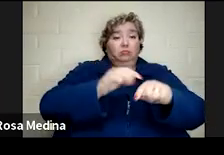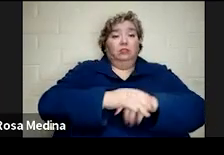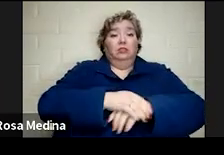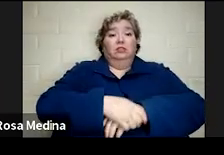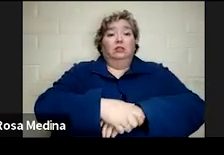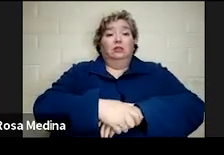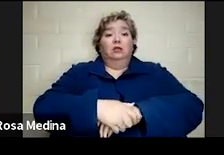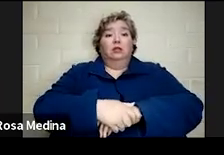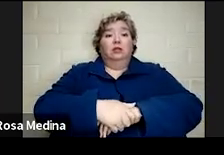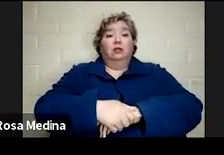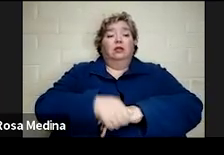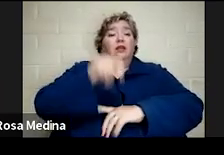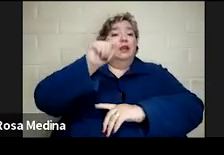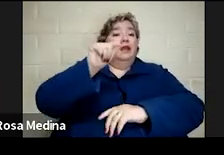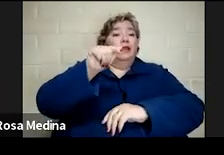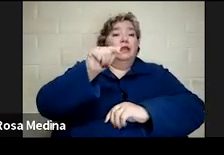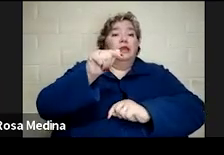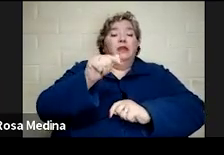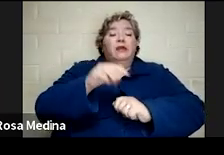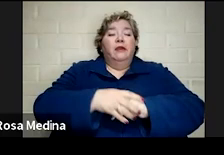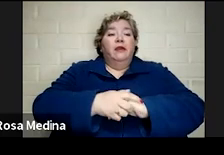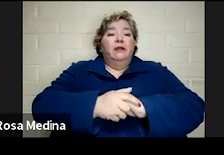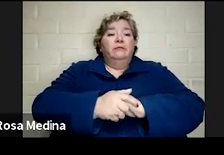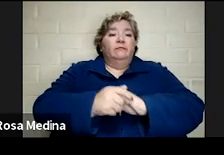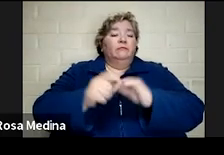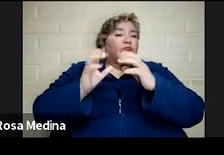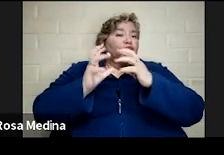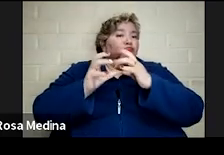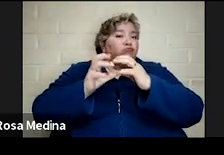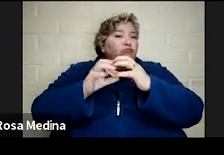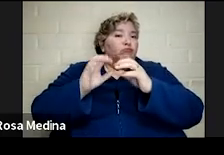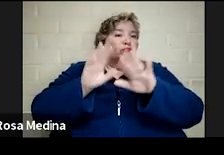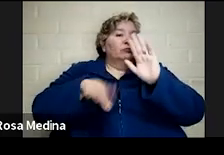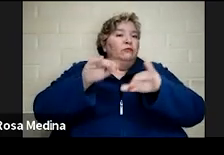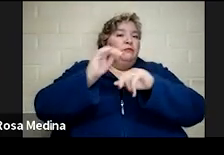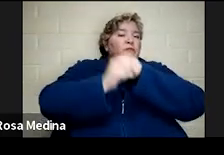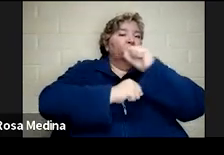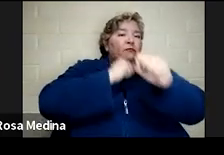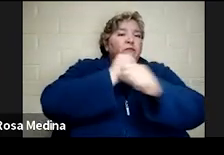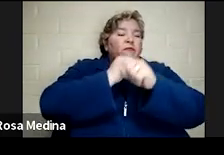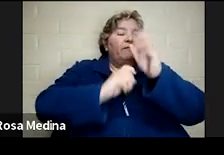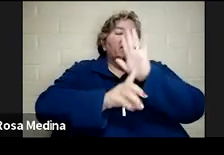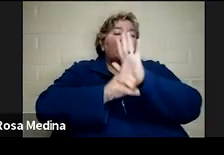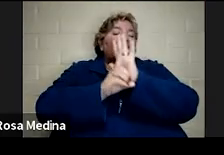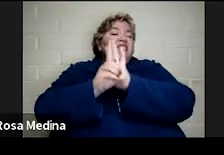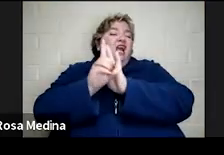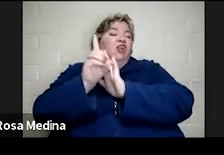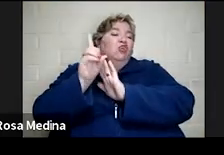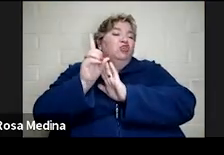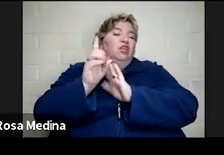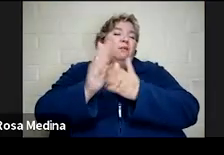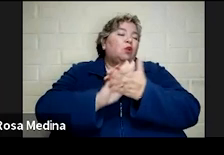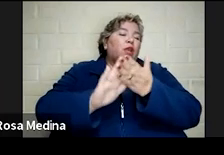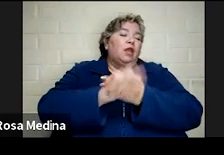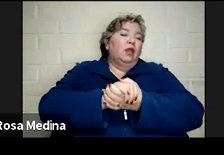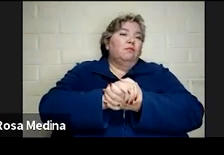Y en general acá lo que se ve es que el cerebro, dependiendo de los años, se va desarrollando. Por ejemplo, a